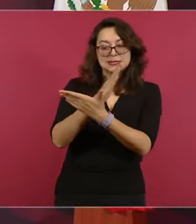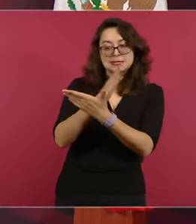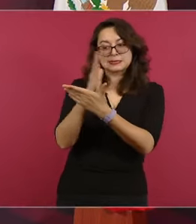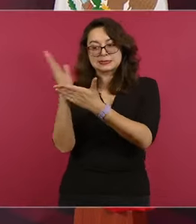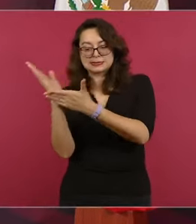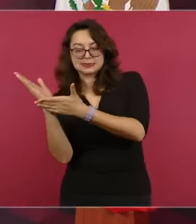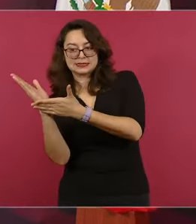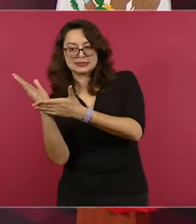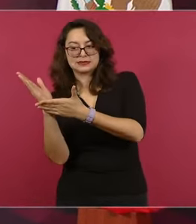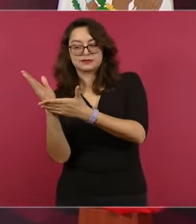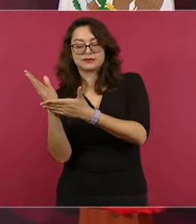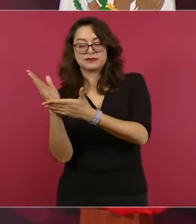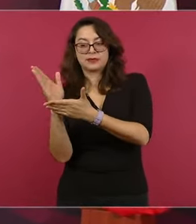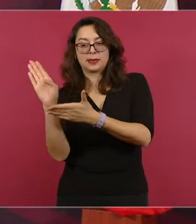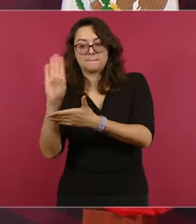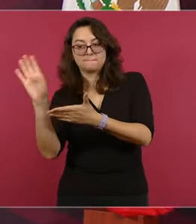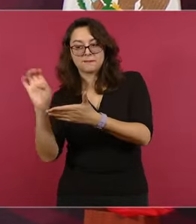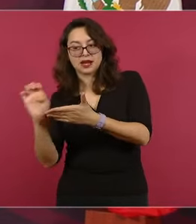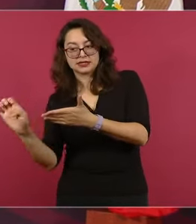que